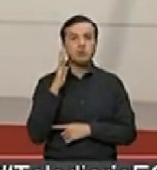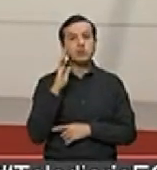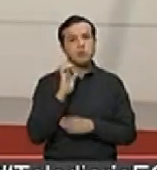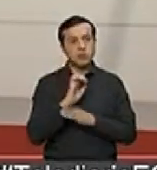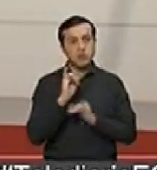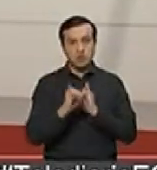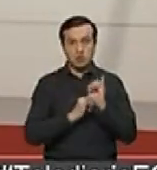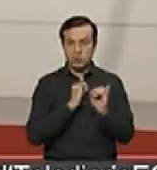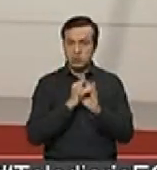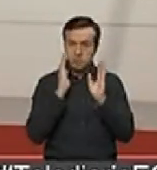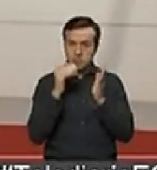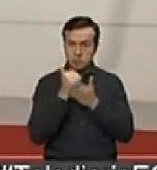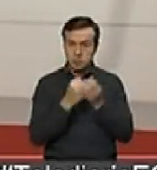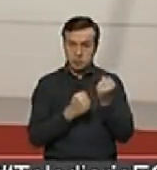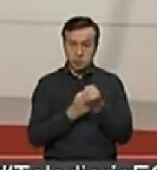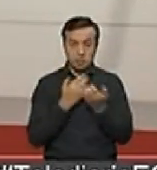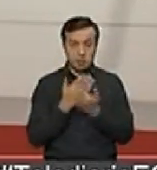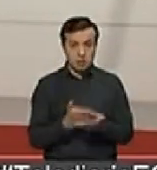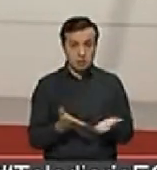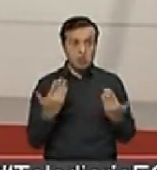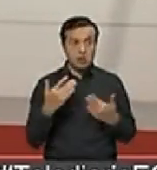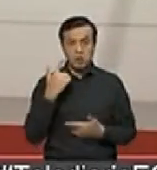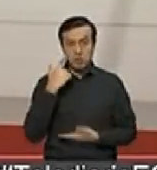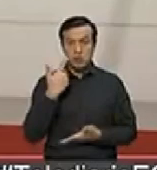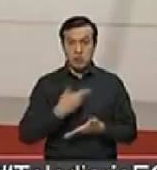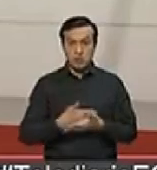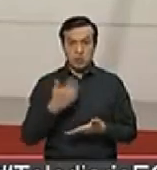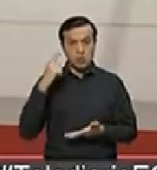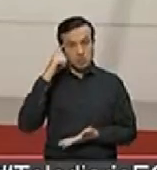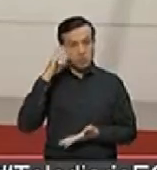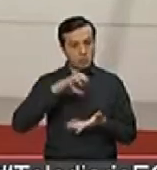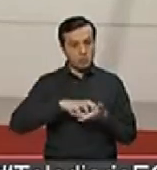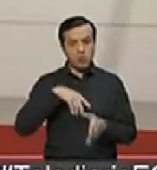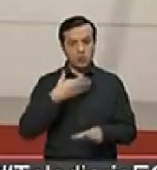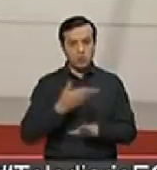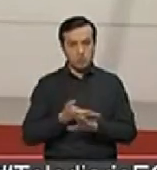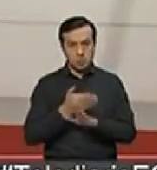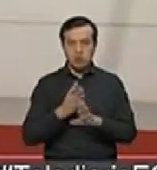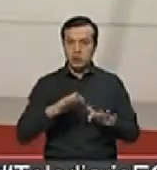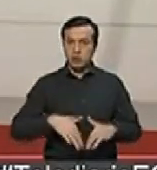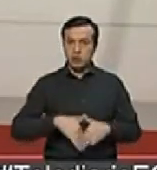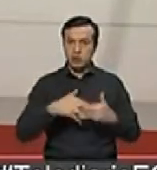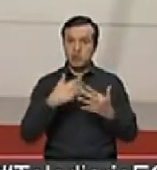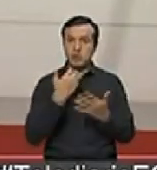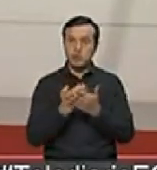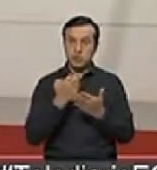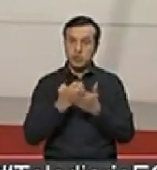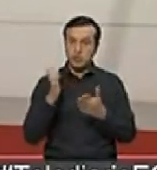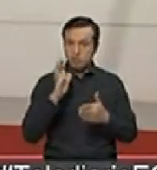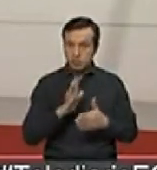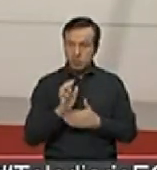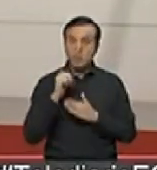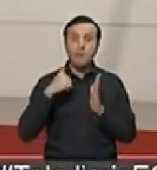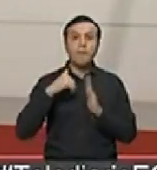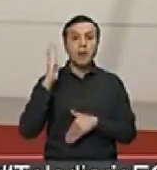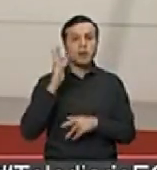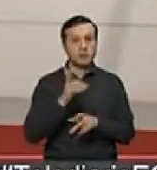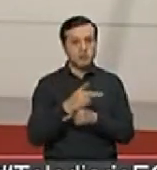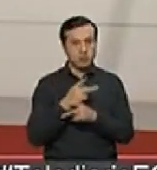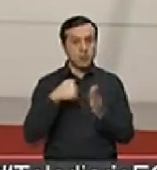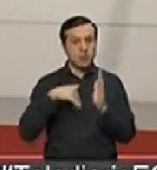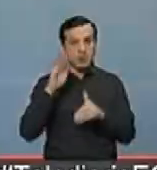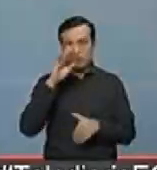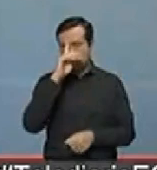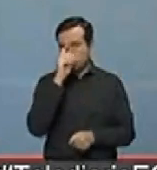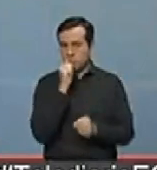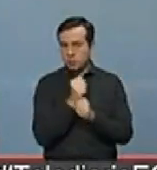nacionales como extranjeros. Y esto es una muestra clara de lo que el gobierno está planteando, es una reactivación económica del país para generar mayor productividad y empleo.